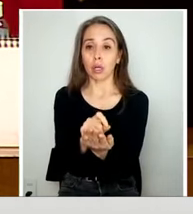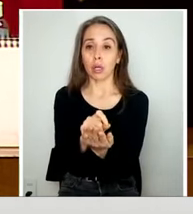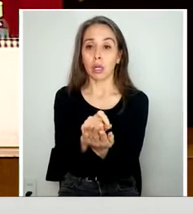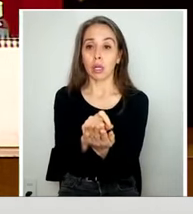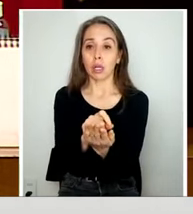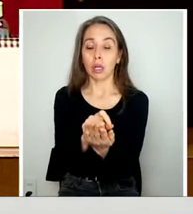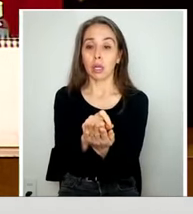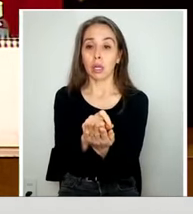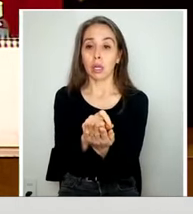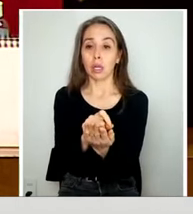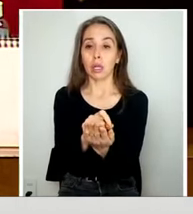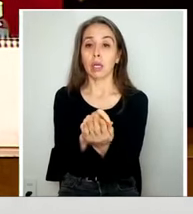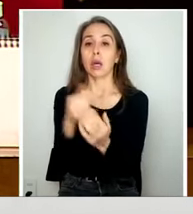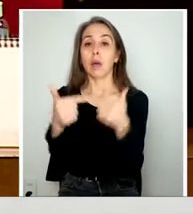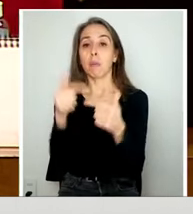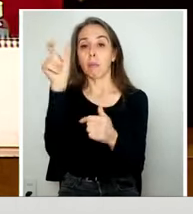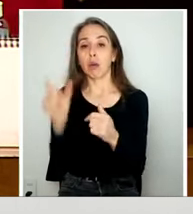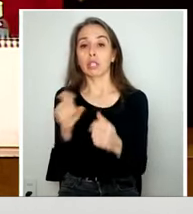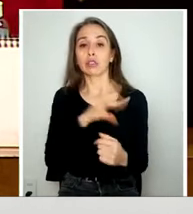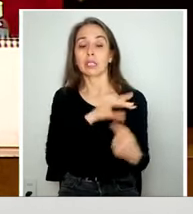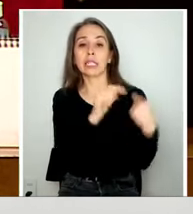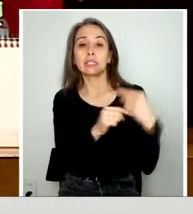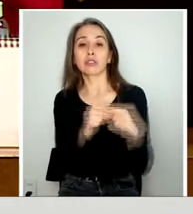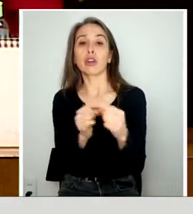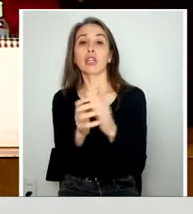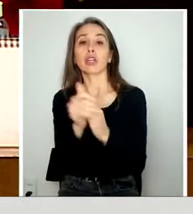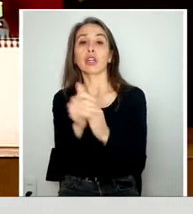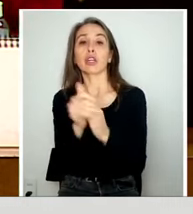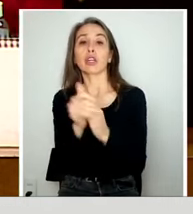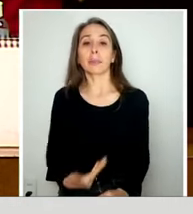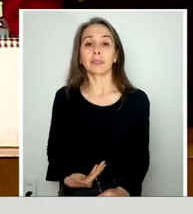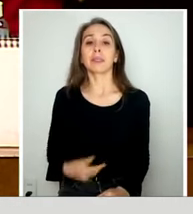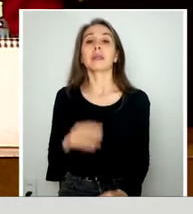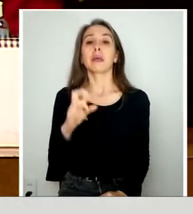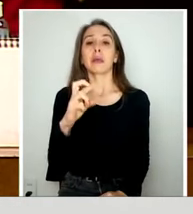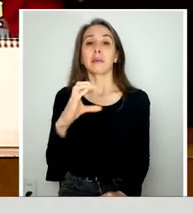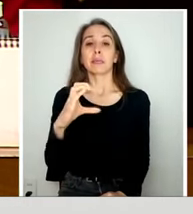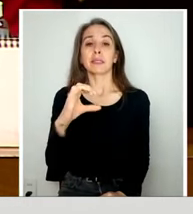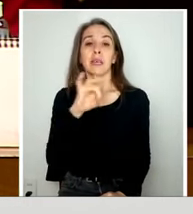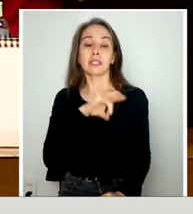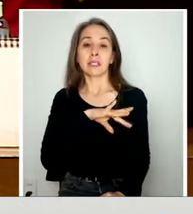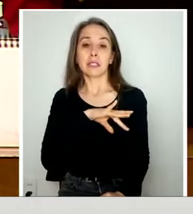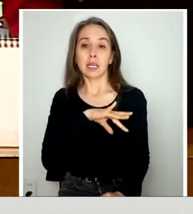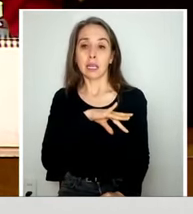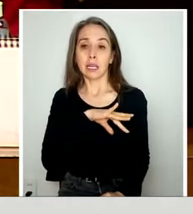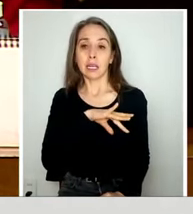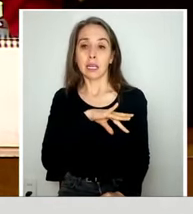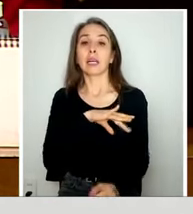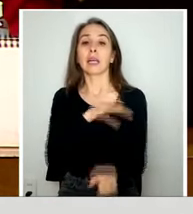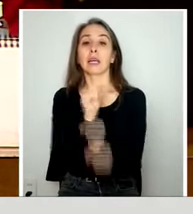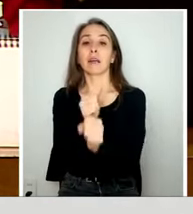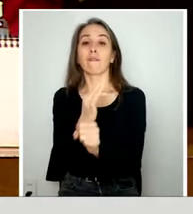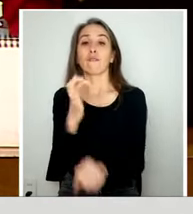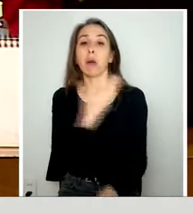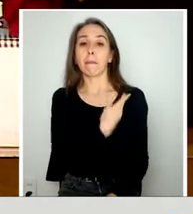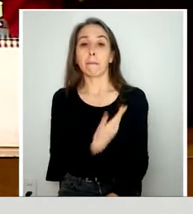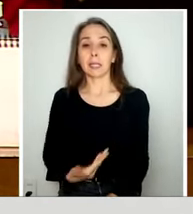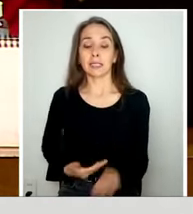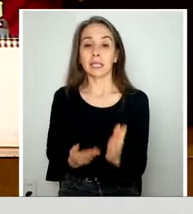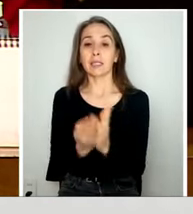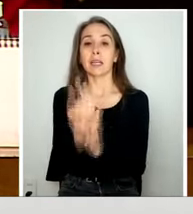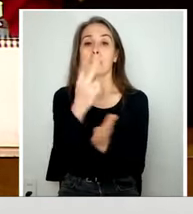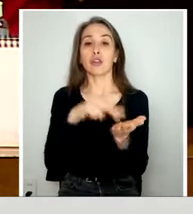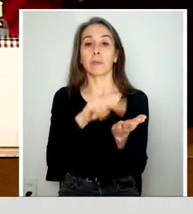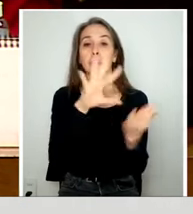político chileno histórico líder del partido comunista de chile ejerciendo su presidencia desde el año 2005